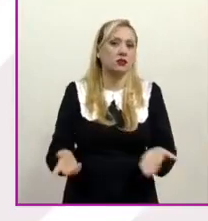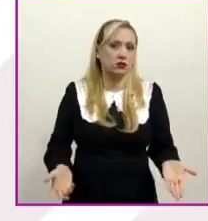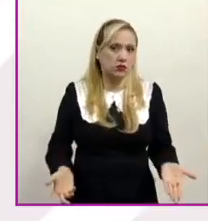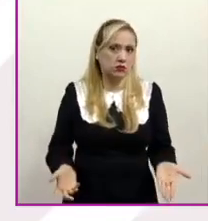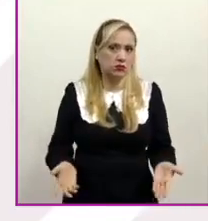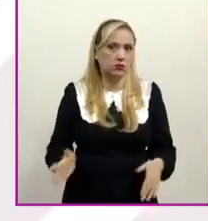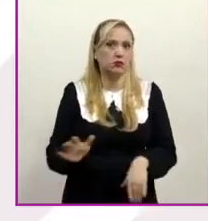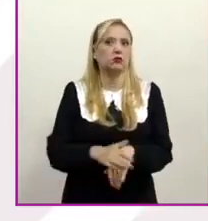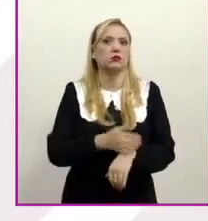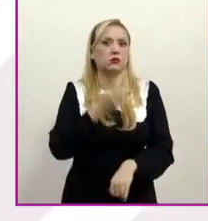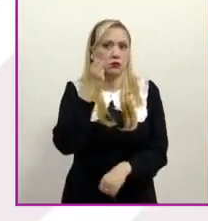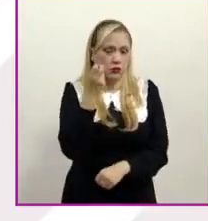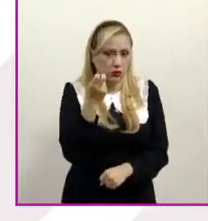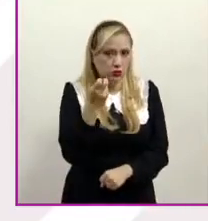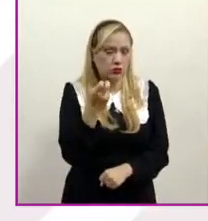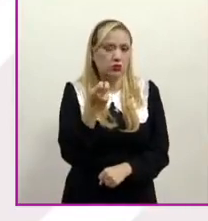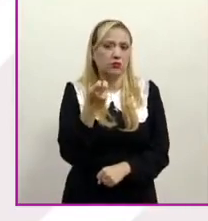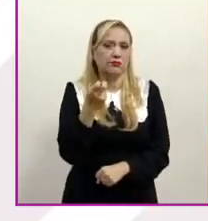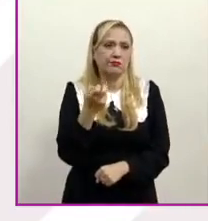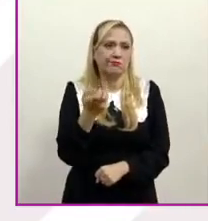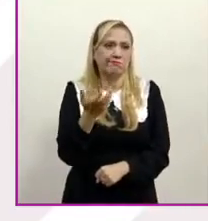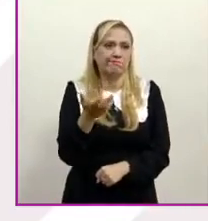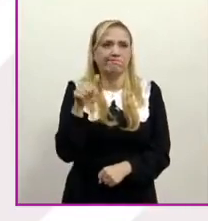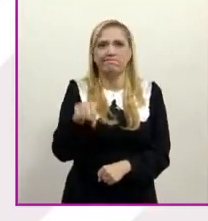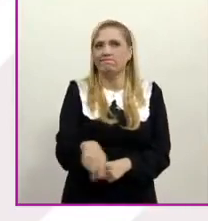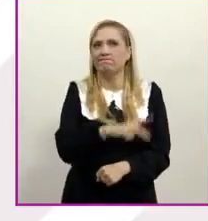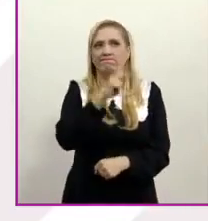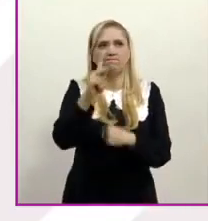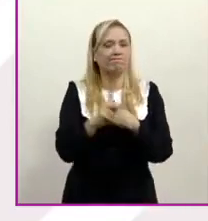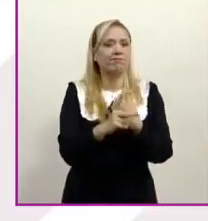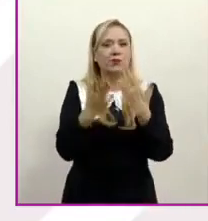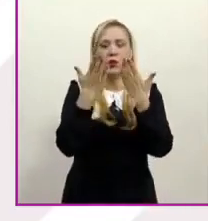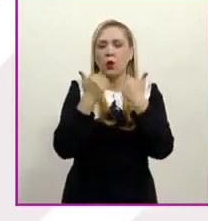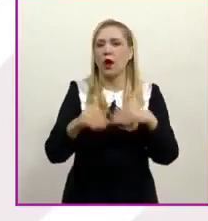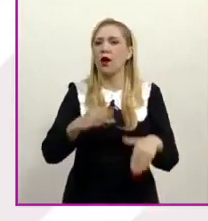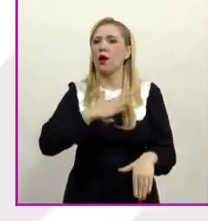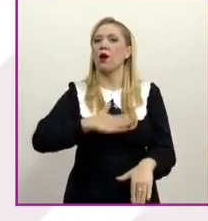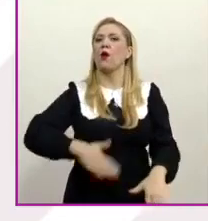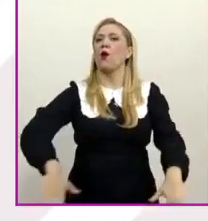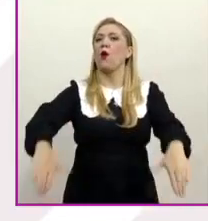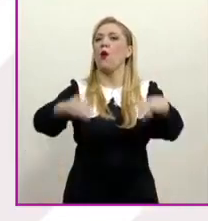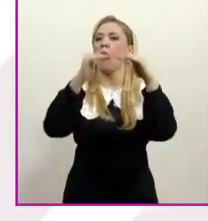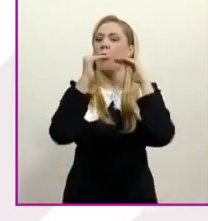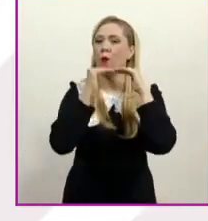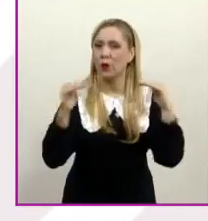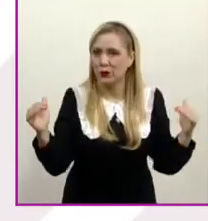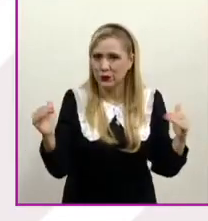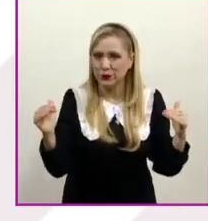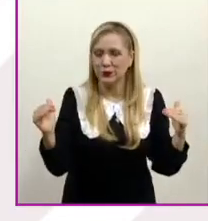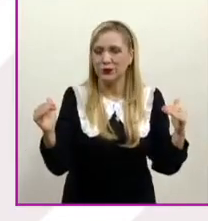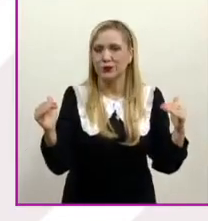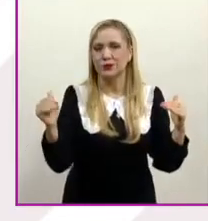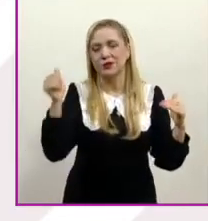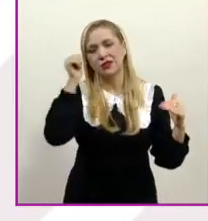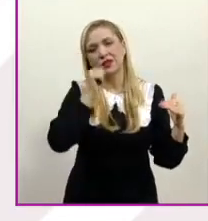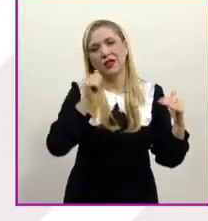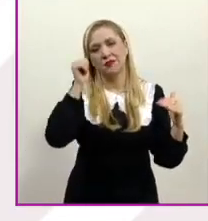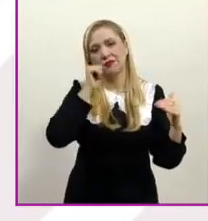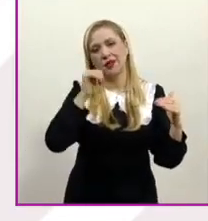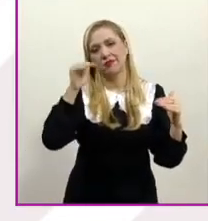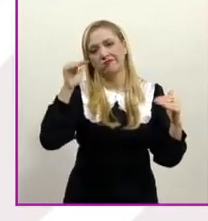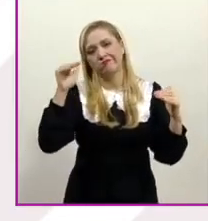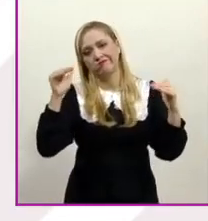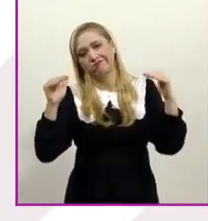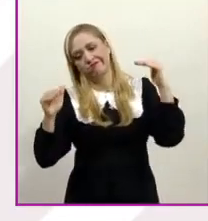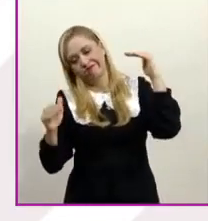lo tanto, no tenemos un país con un piso parejo y tenemos más bien una brecha desigual